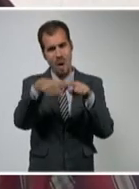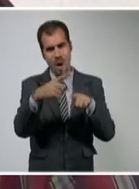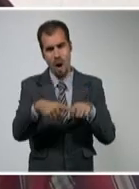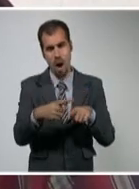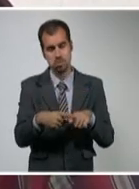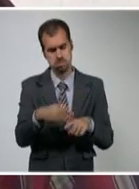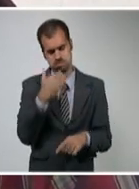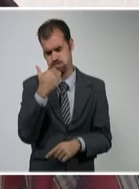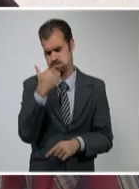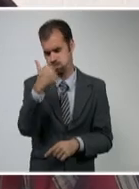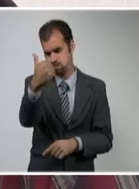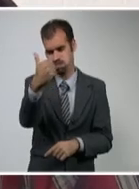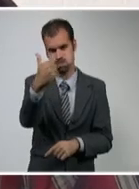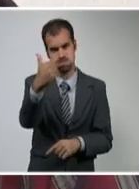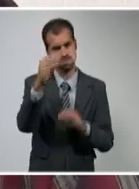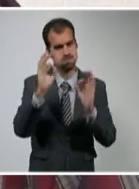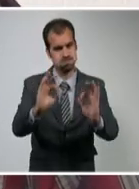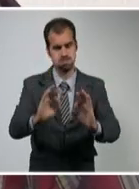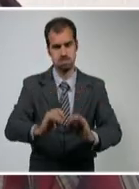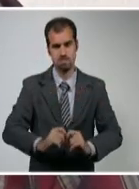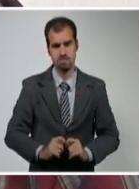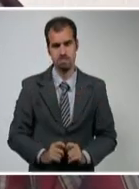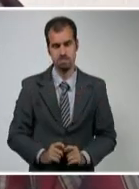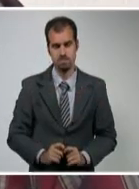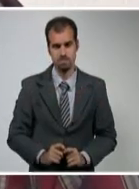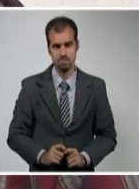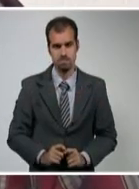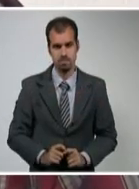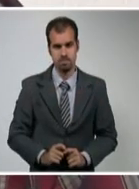sido maravillosa. Pero por eso,